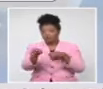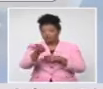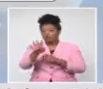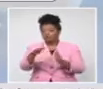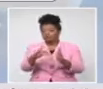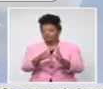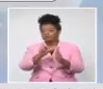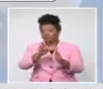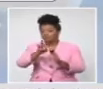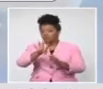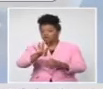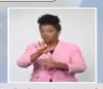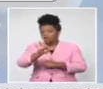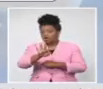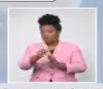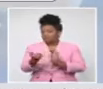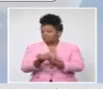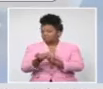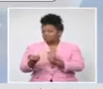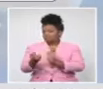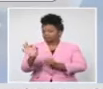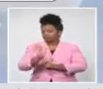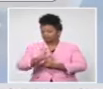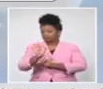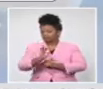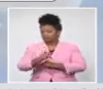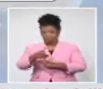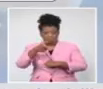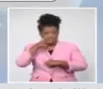4.348 sospechosos, vigilancia